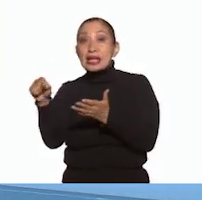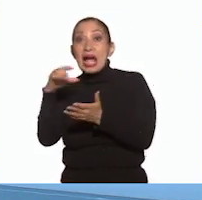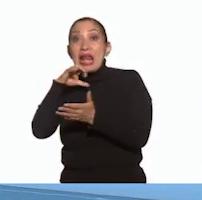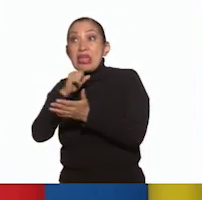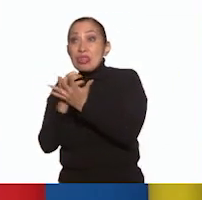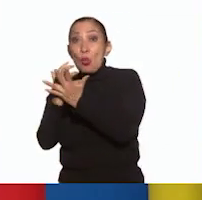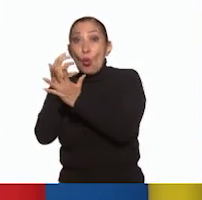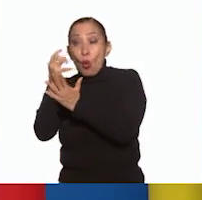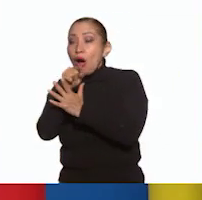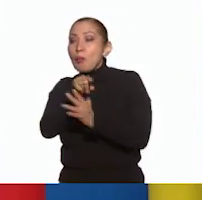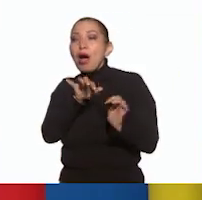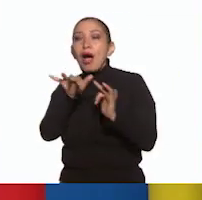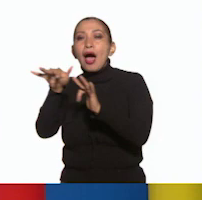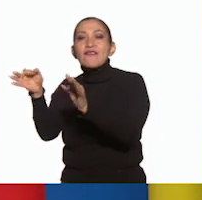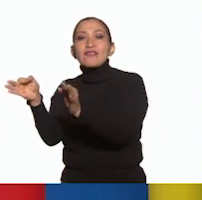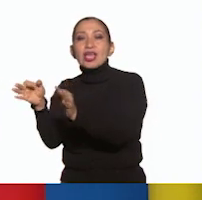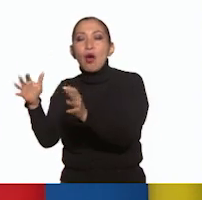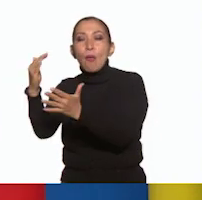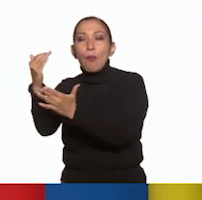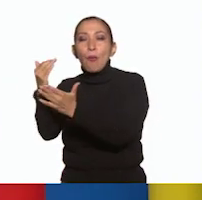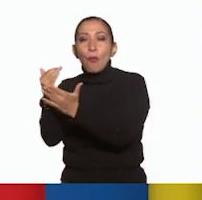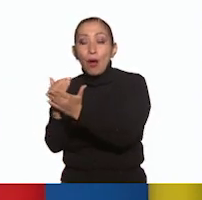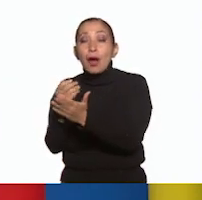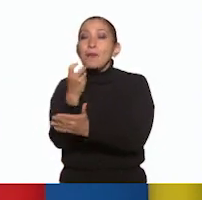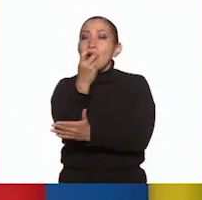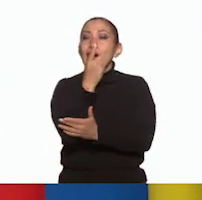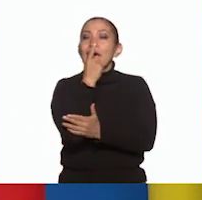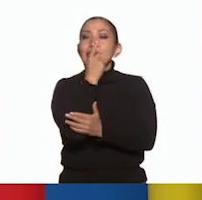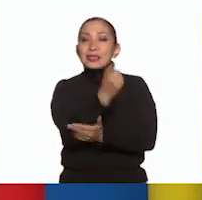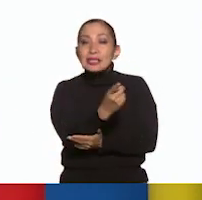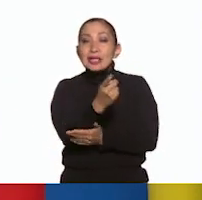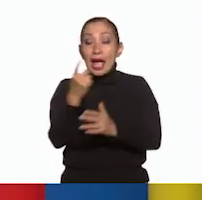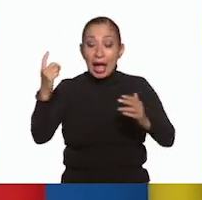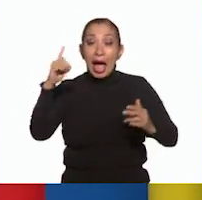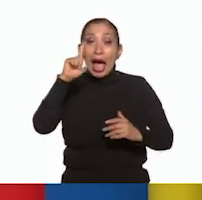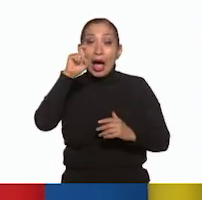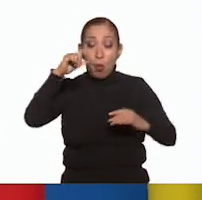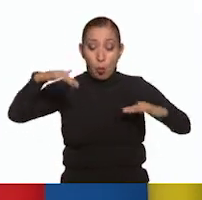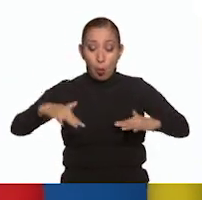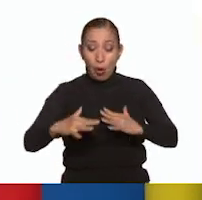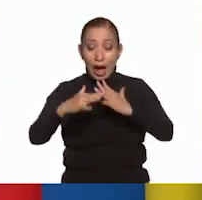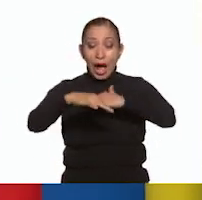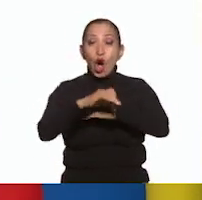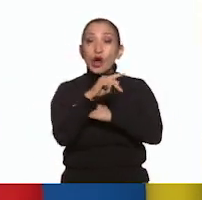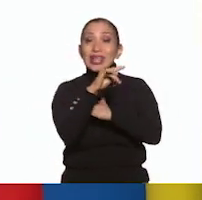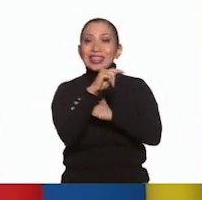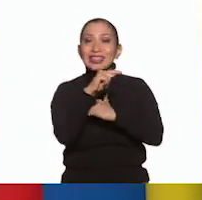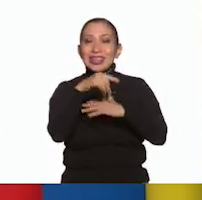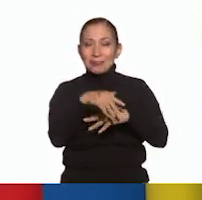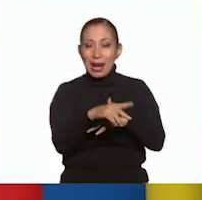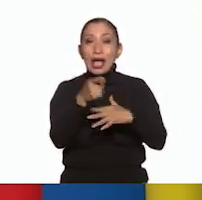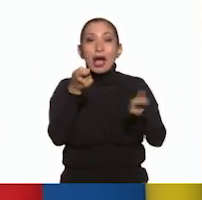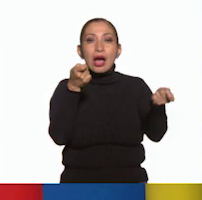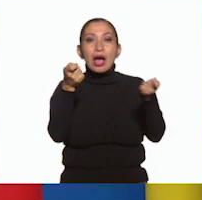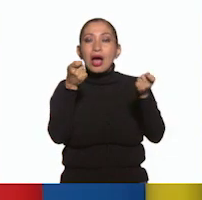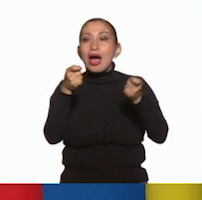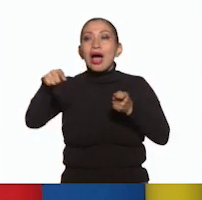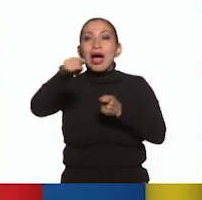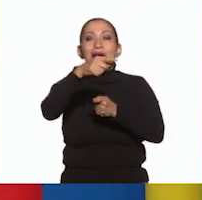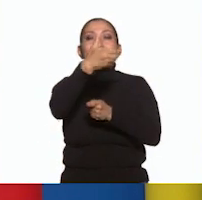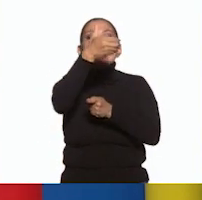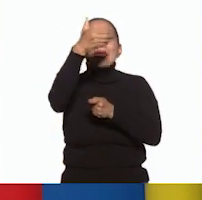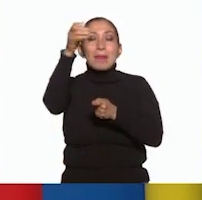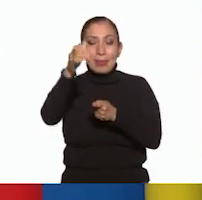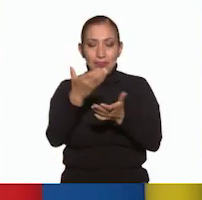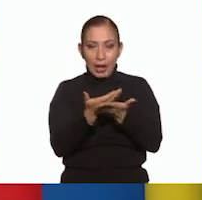calientes. Así es, exactamente. Por eso se dice que las corrientes marinas regulan los climas del planeta. Ahora